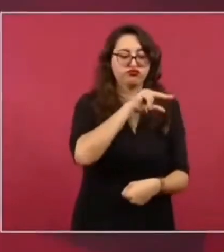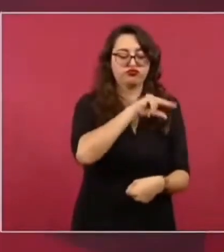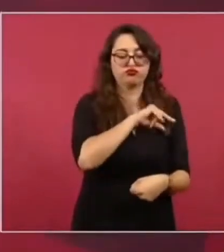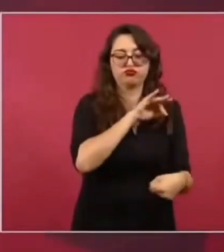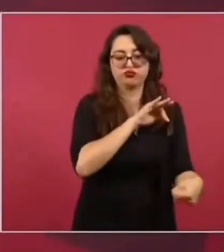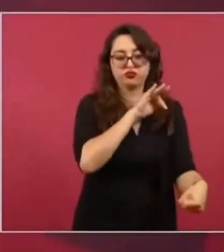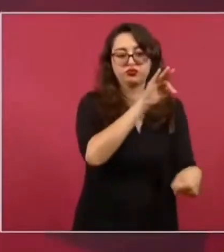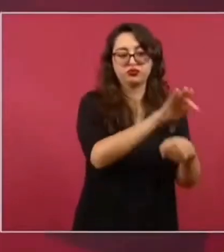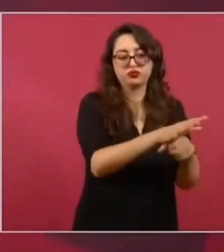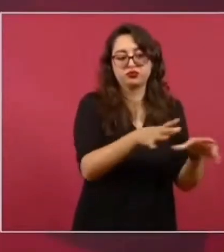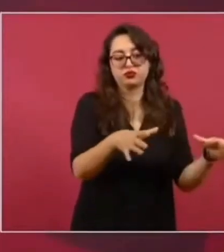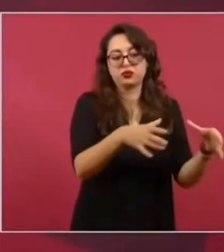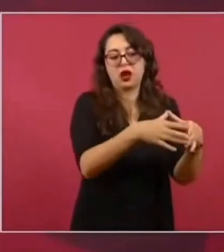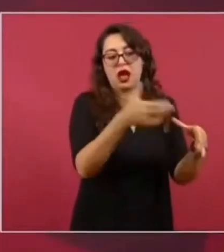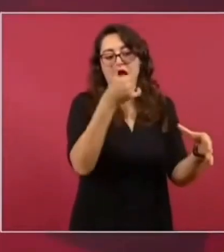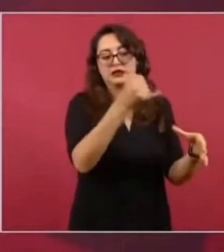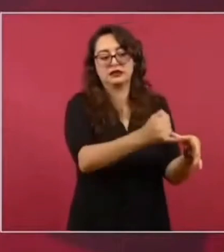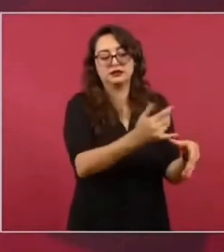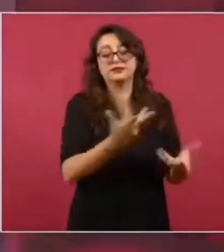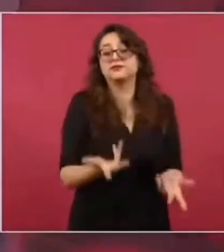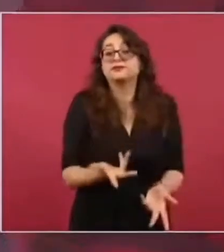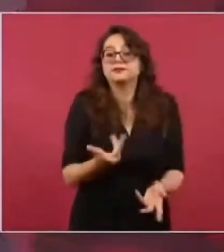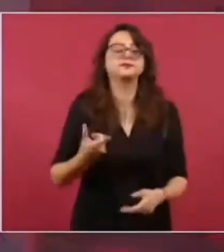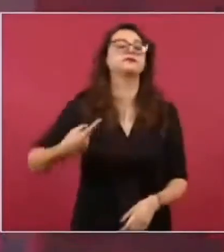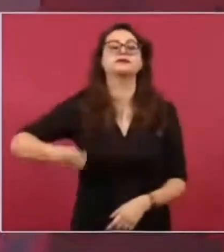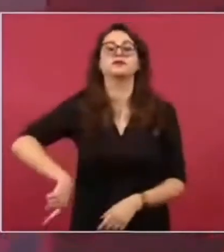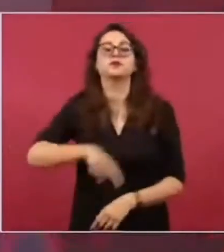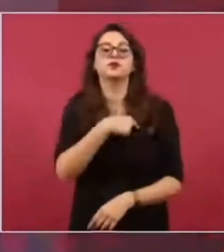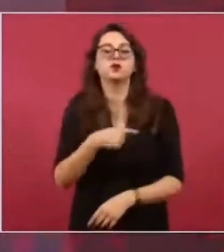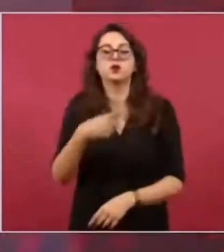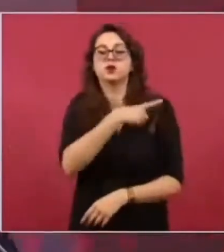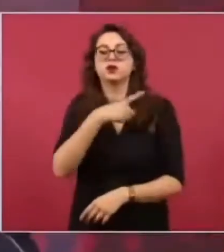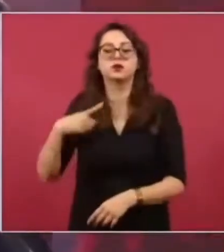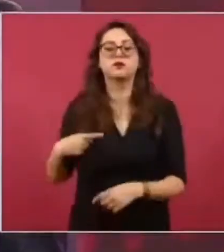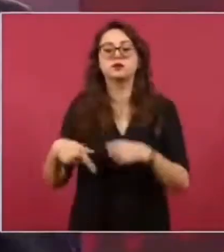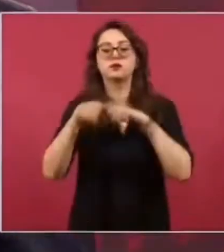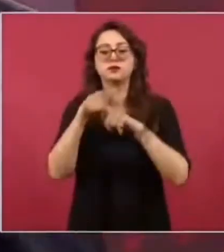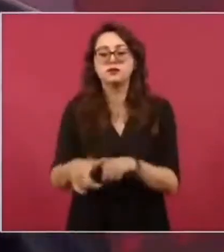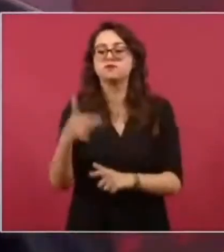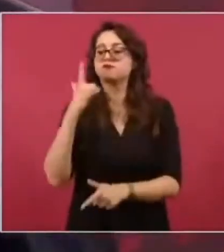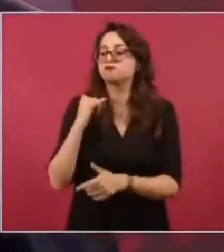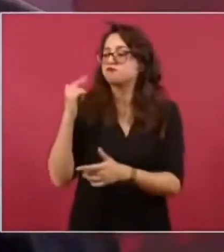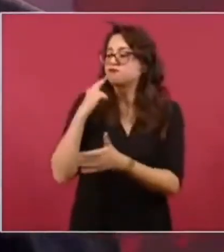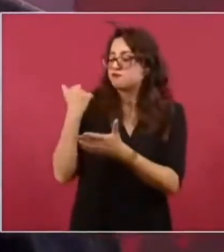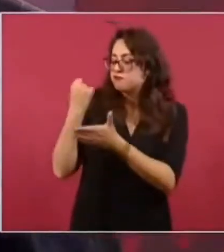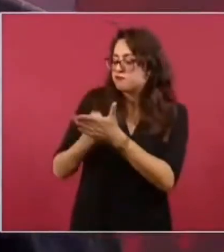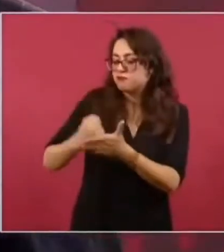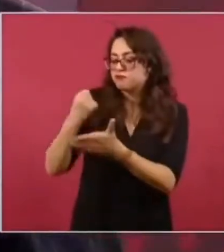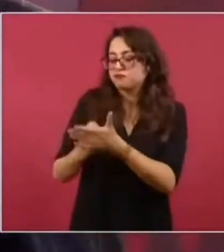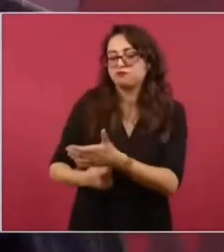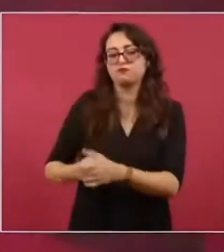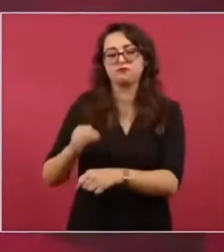principios, nuestros ideales. Si no, no tendría caso estar aquí.